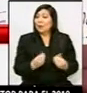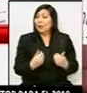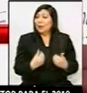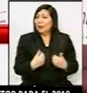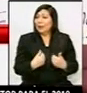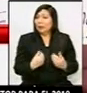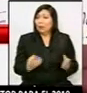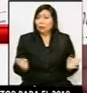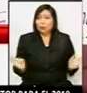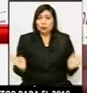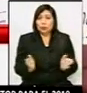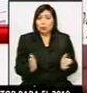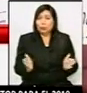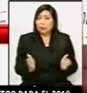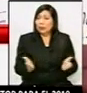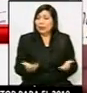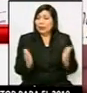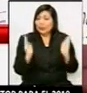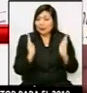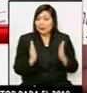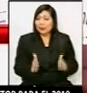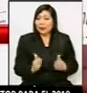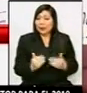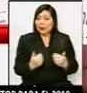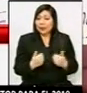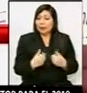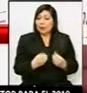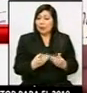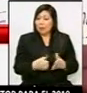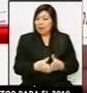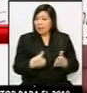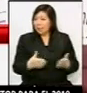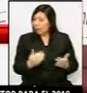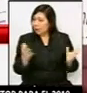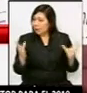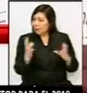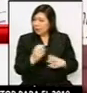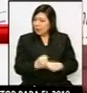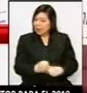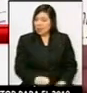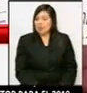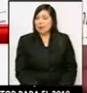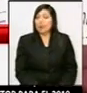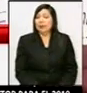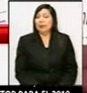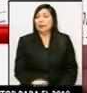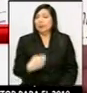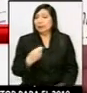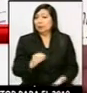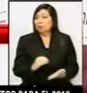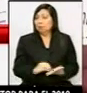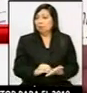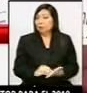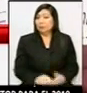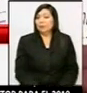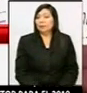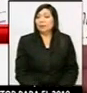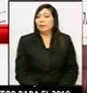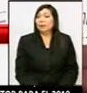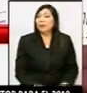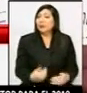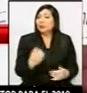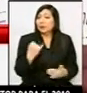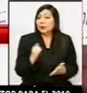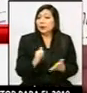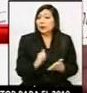tierras muy pequeñas que hay que concentrarlas y tenemos tierras muy grandes que hay que reducirlas, ¿no? Una política agraria que, para que tengan una